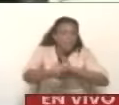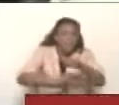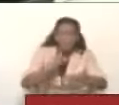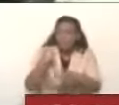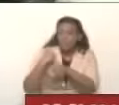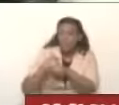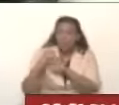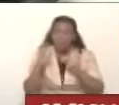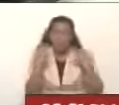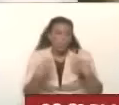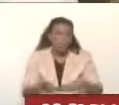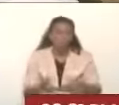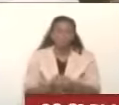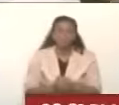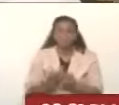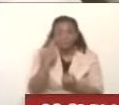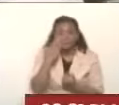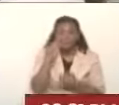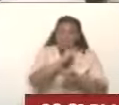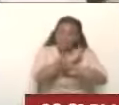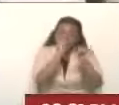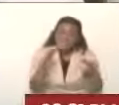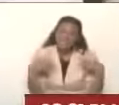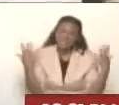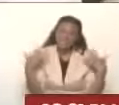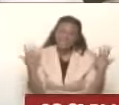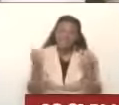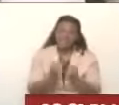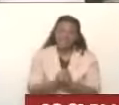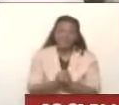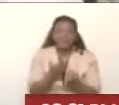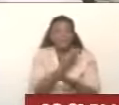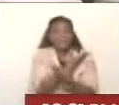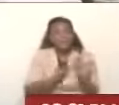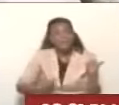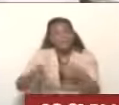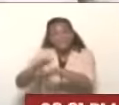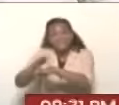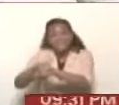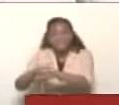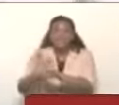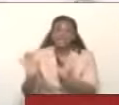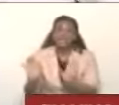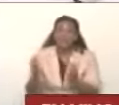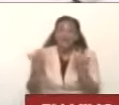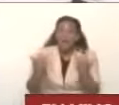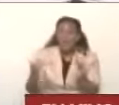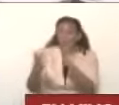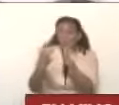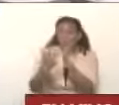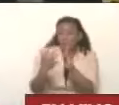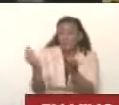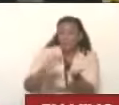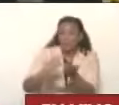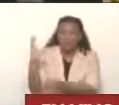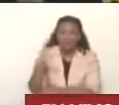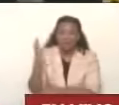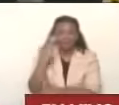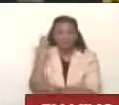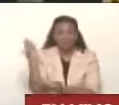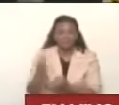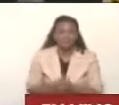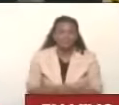tus labores. Y bueno, felices y contentos. Presidente, le cedo el pase.